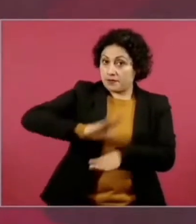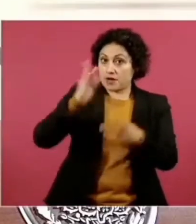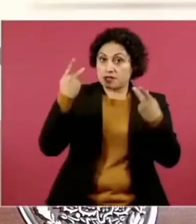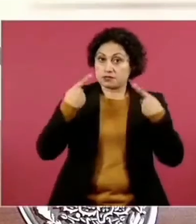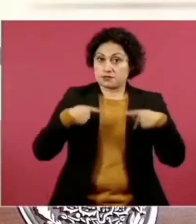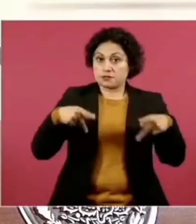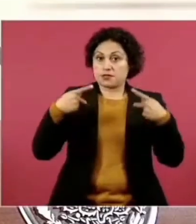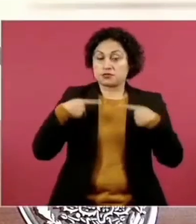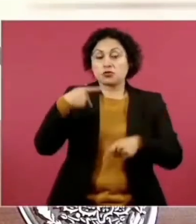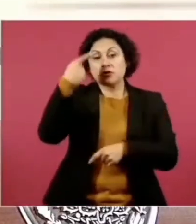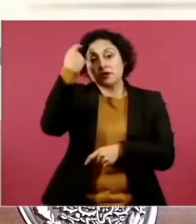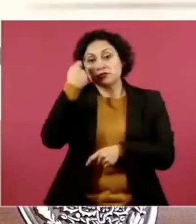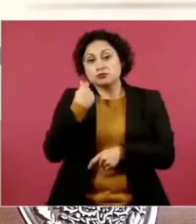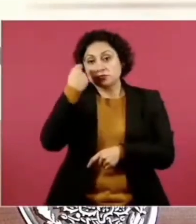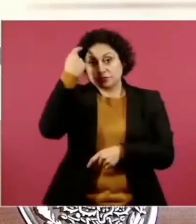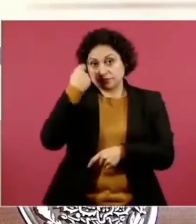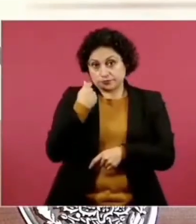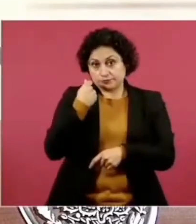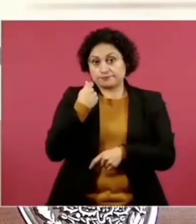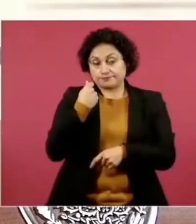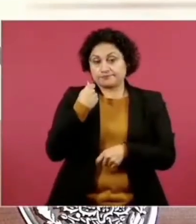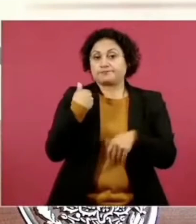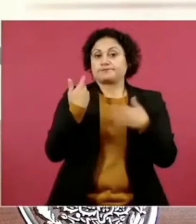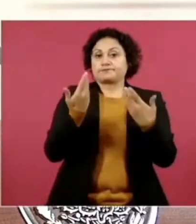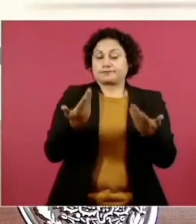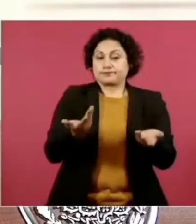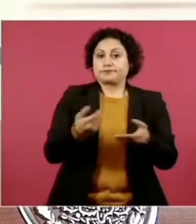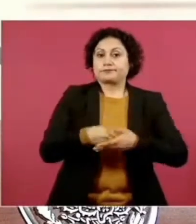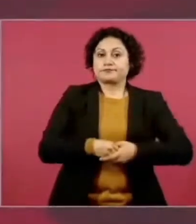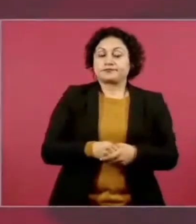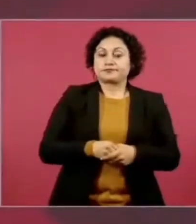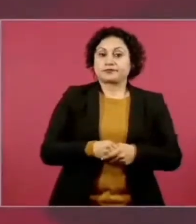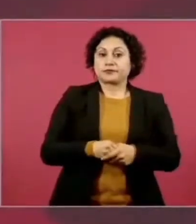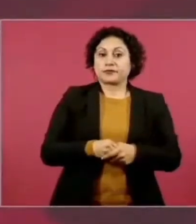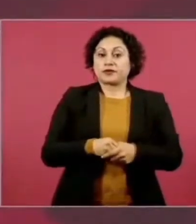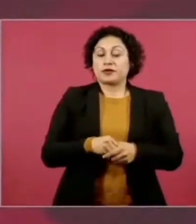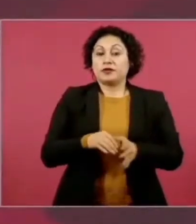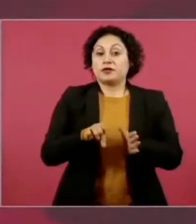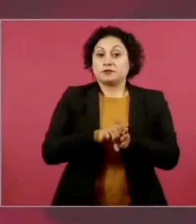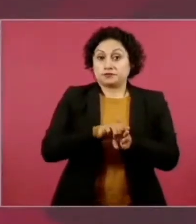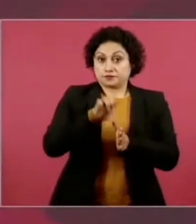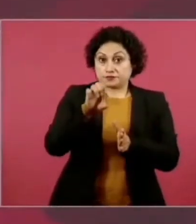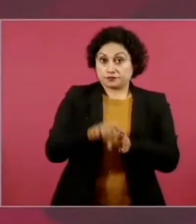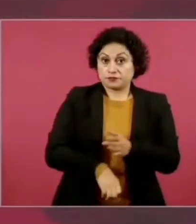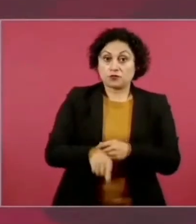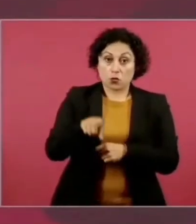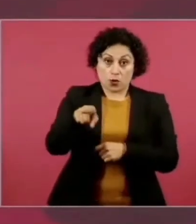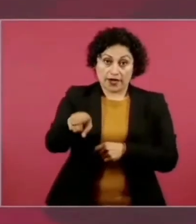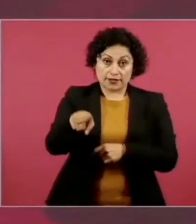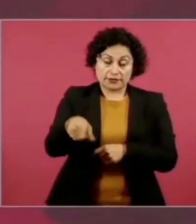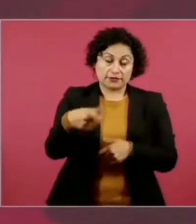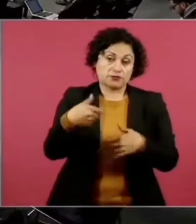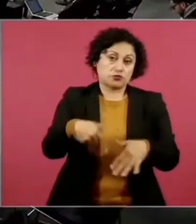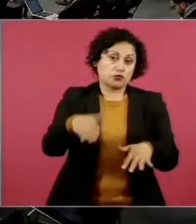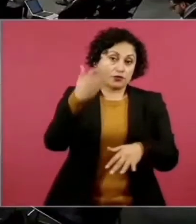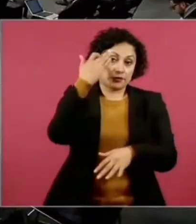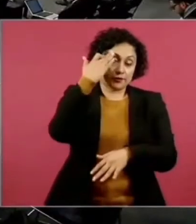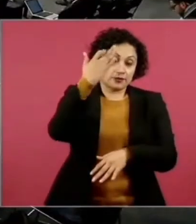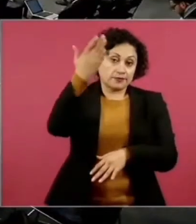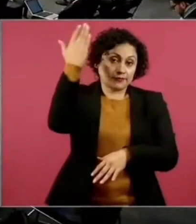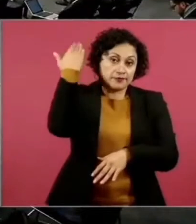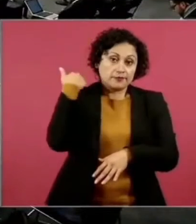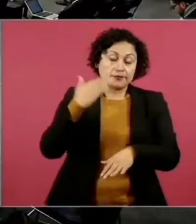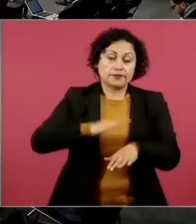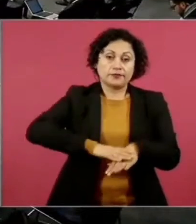Y el caso de esa tiene más tiempo, o sea, hay